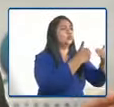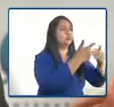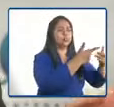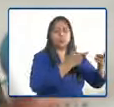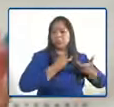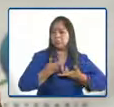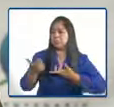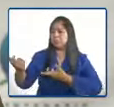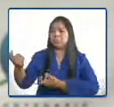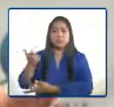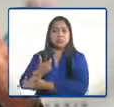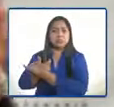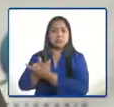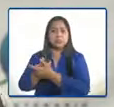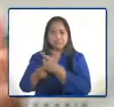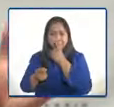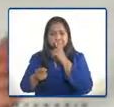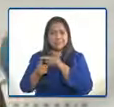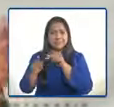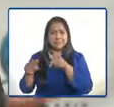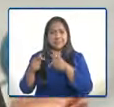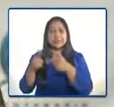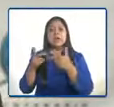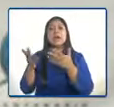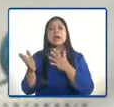hacer, el tema de reducir el aforo.